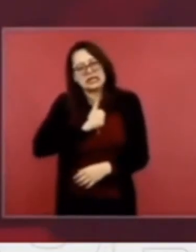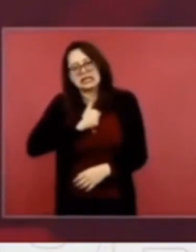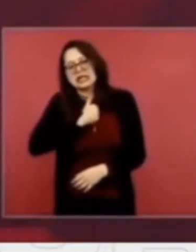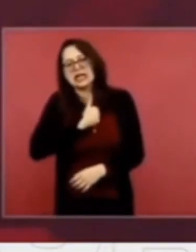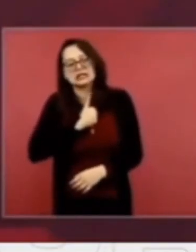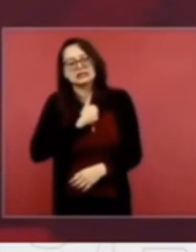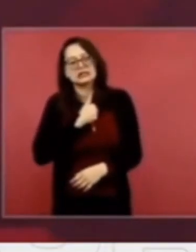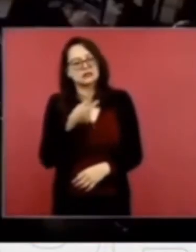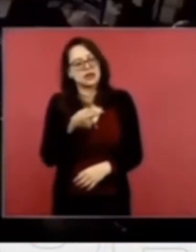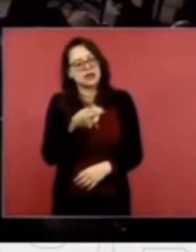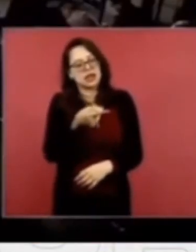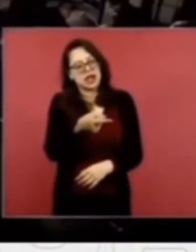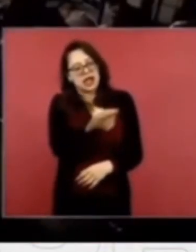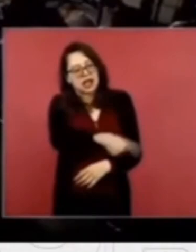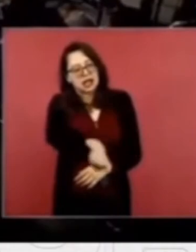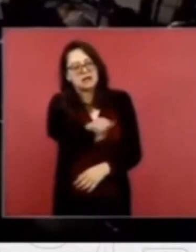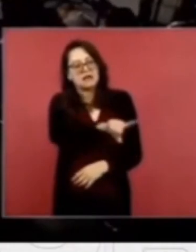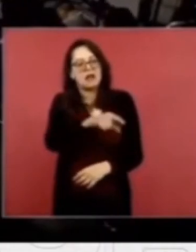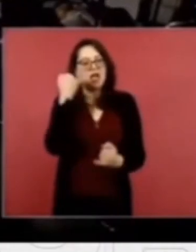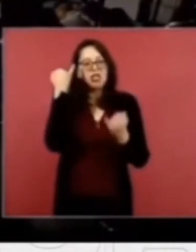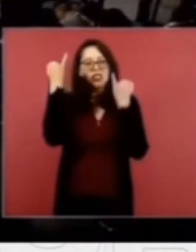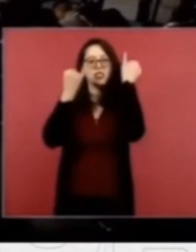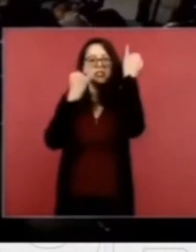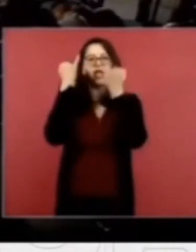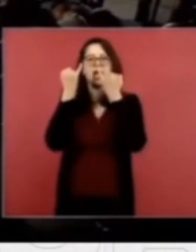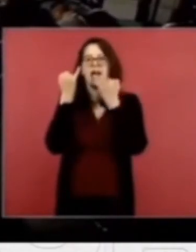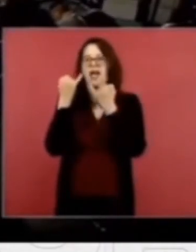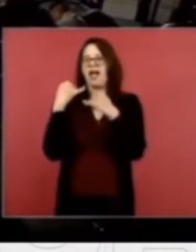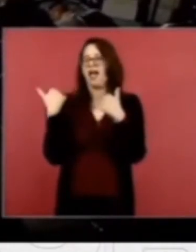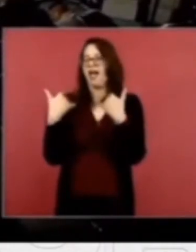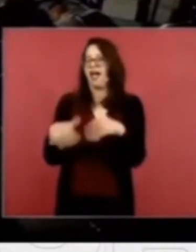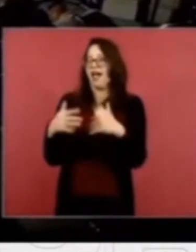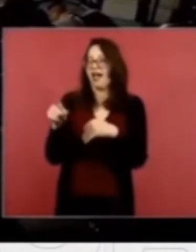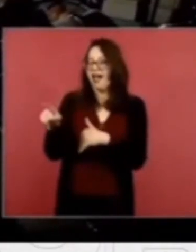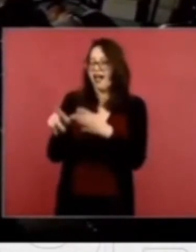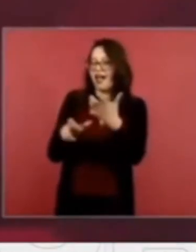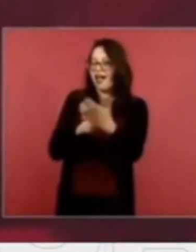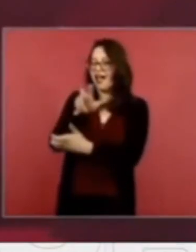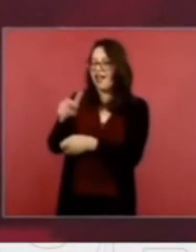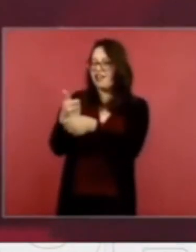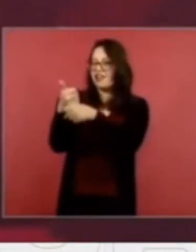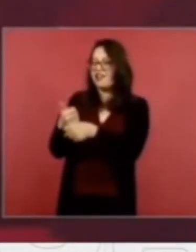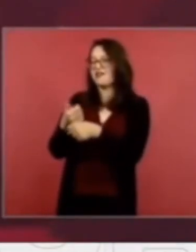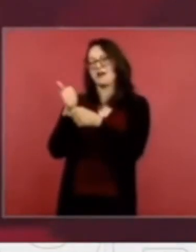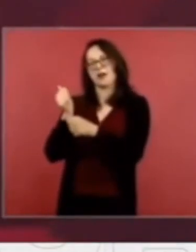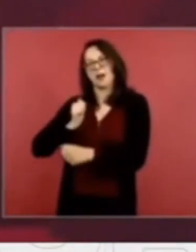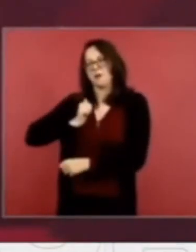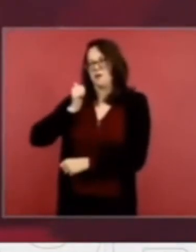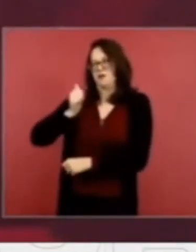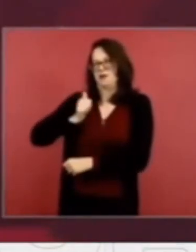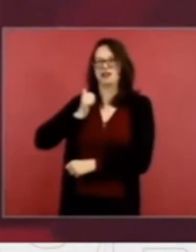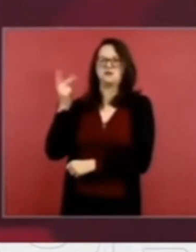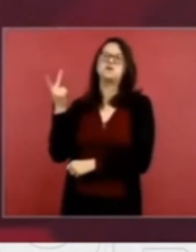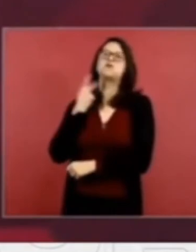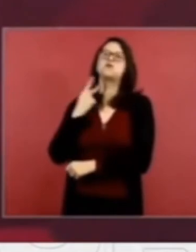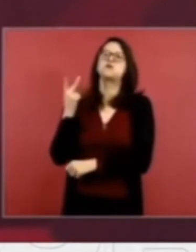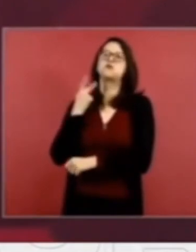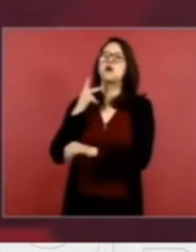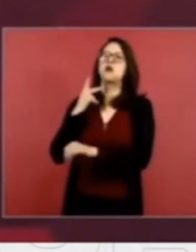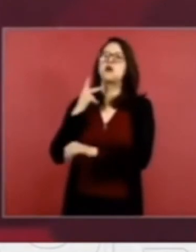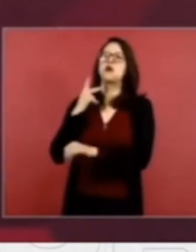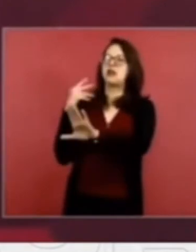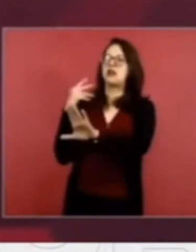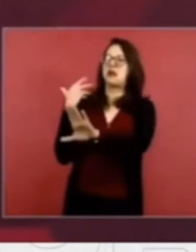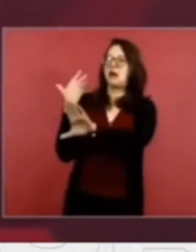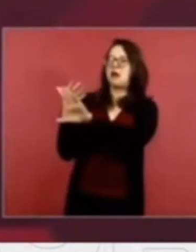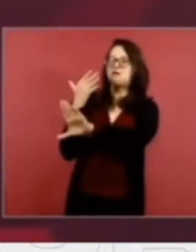nuestros opositores el querer utilizar la tragedia con fines